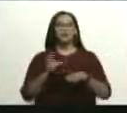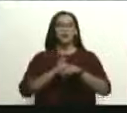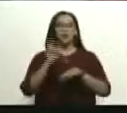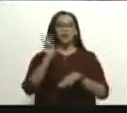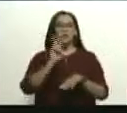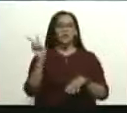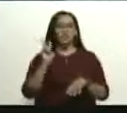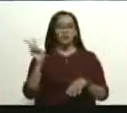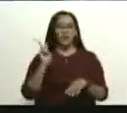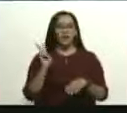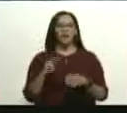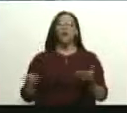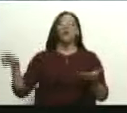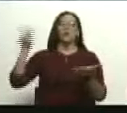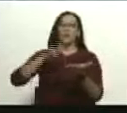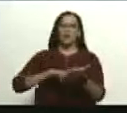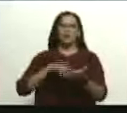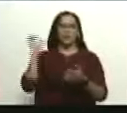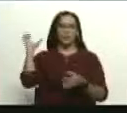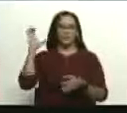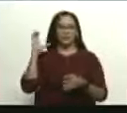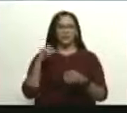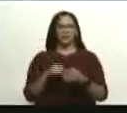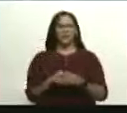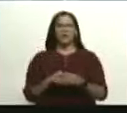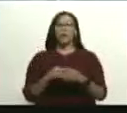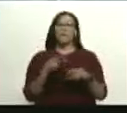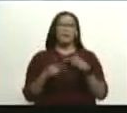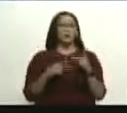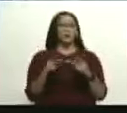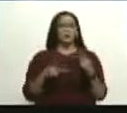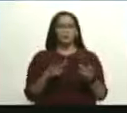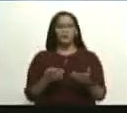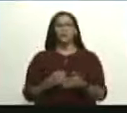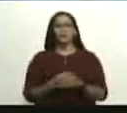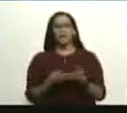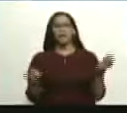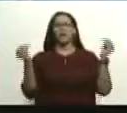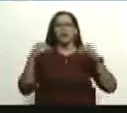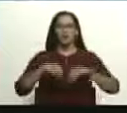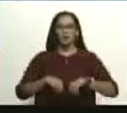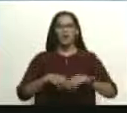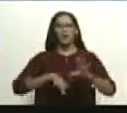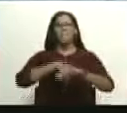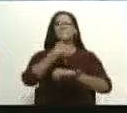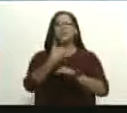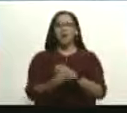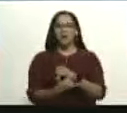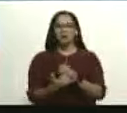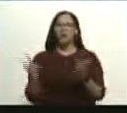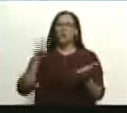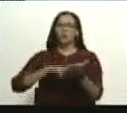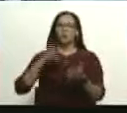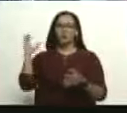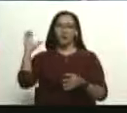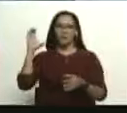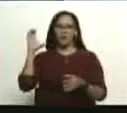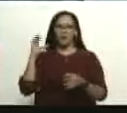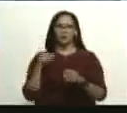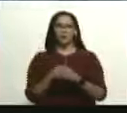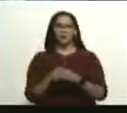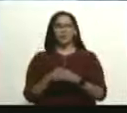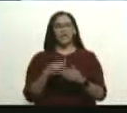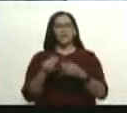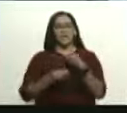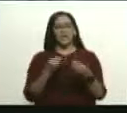venezolanos repatriados. Bueno, producto de la implementación de este gran plan Vuelta a la Patria,